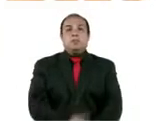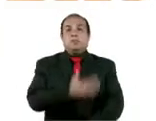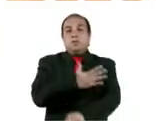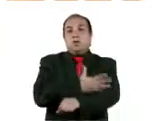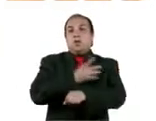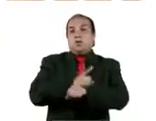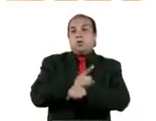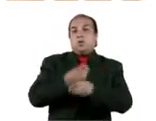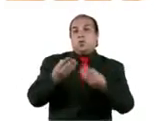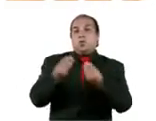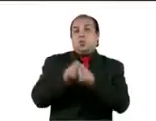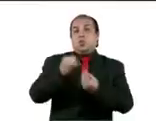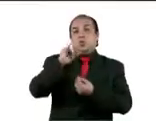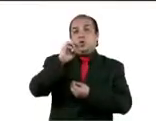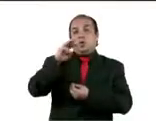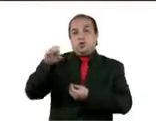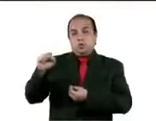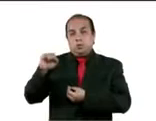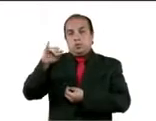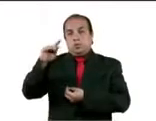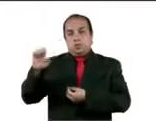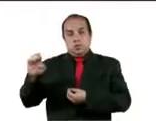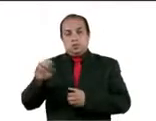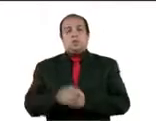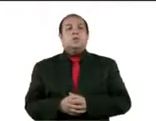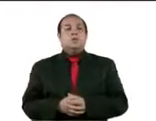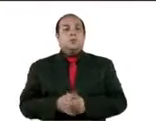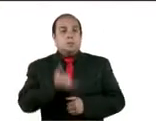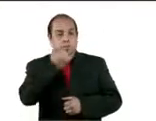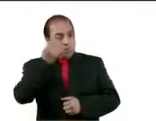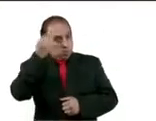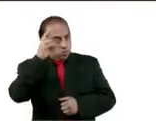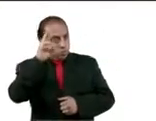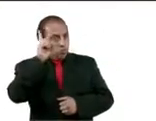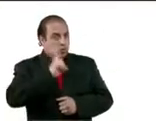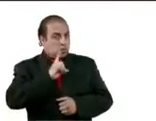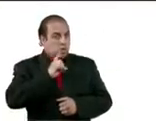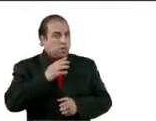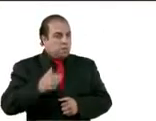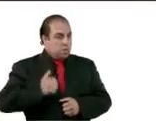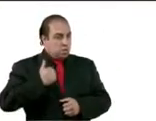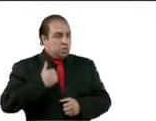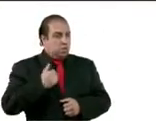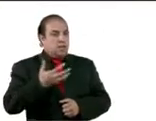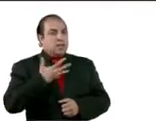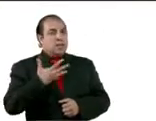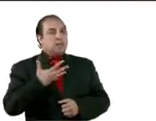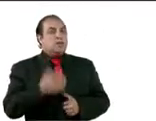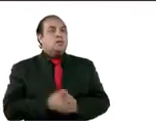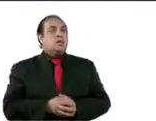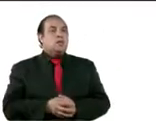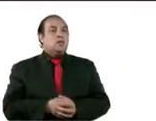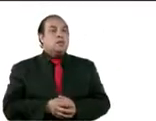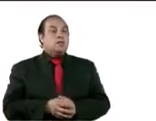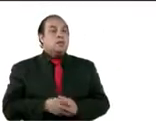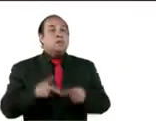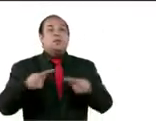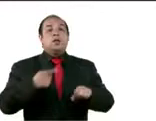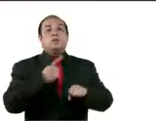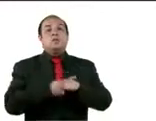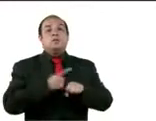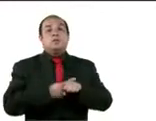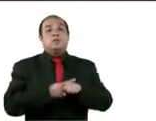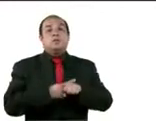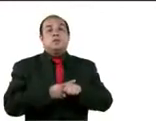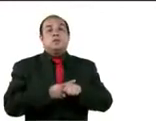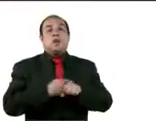ISSSTE. Disculpe, doctora, aprovechando todavía, ¿hay casos de la viruela del mono que se han